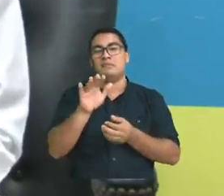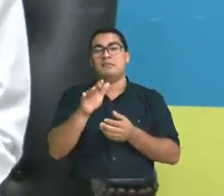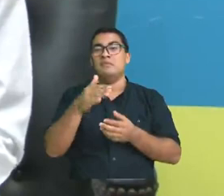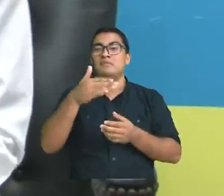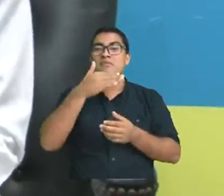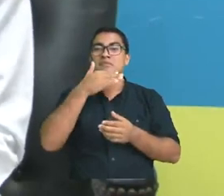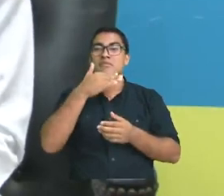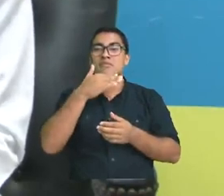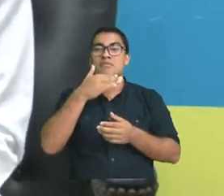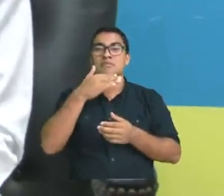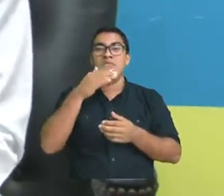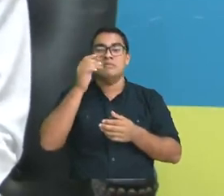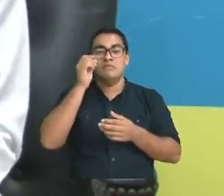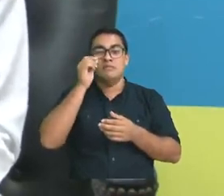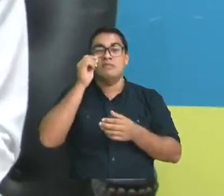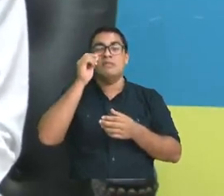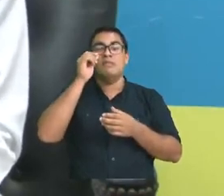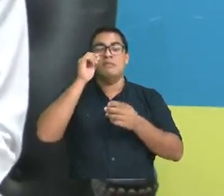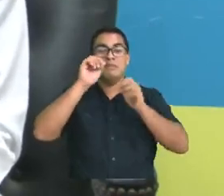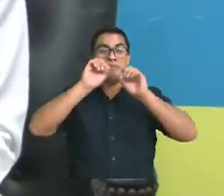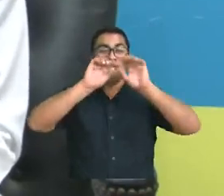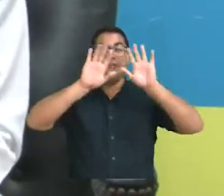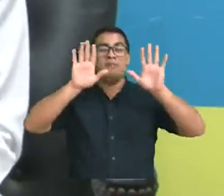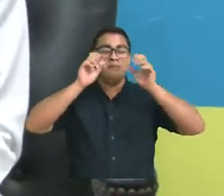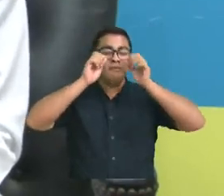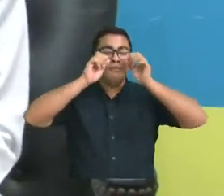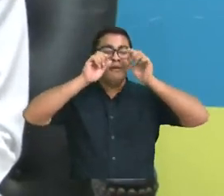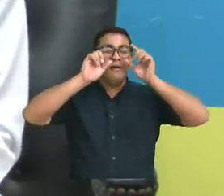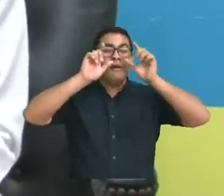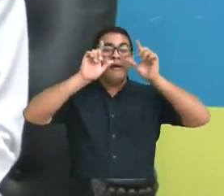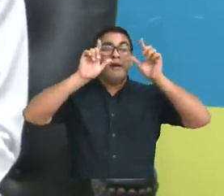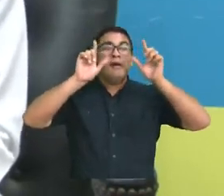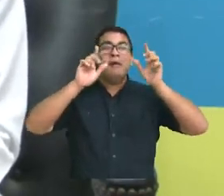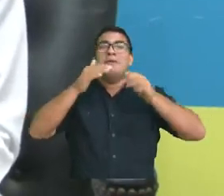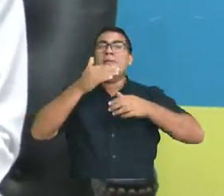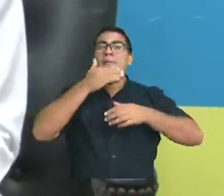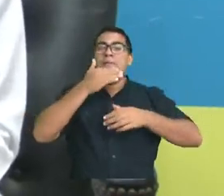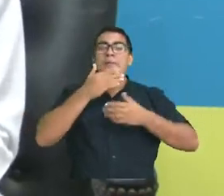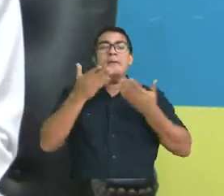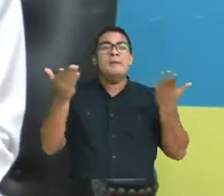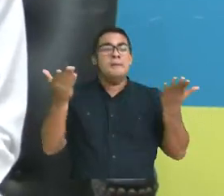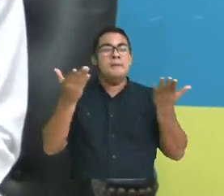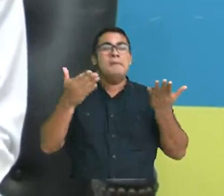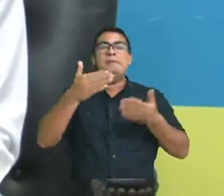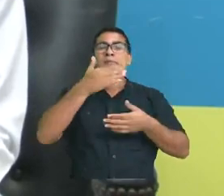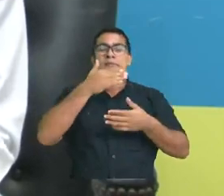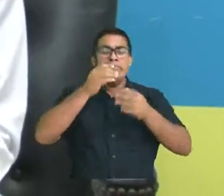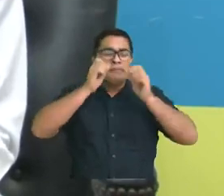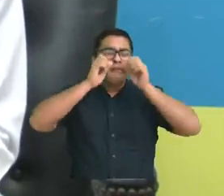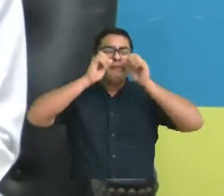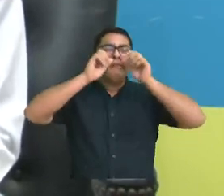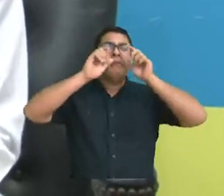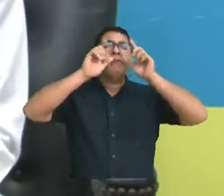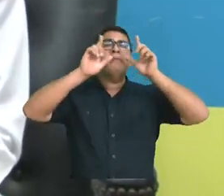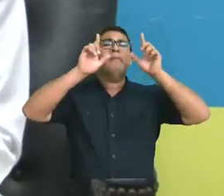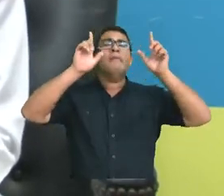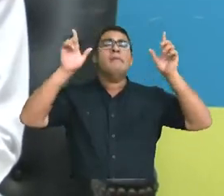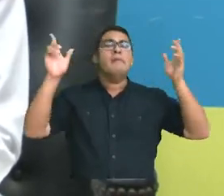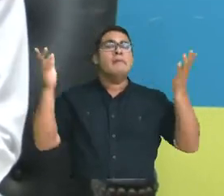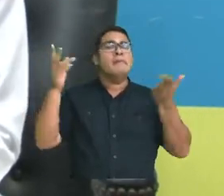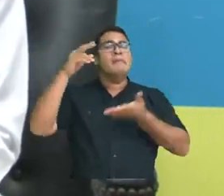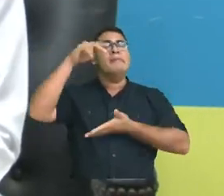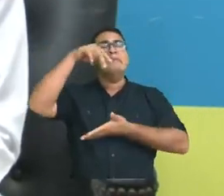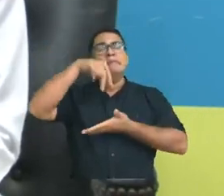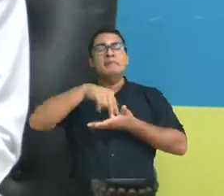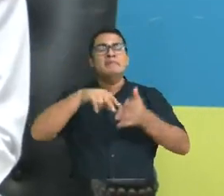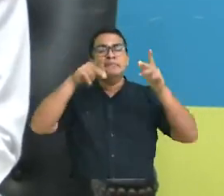la apertura de los ojos en las mañanas. Entonces, es un síndrome muy complejo que afecta principalmente a las